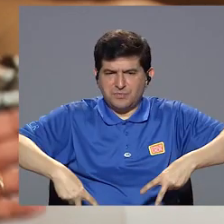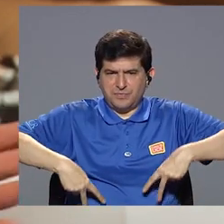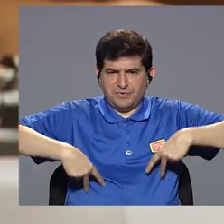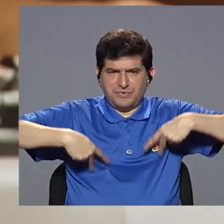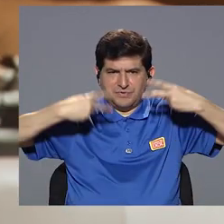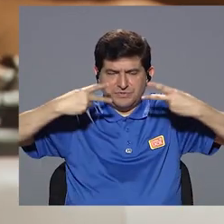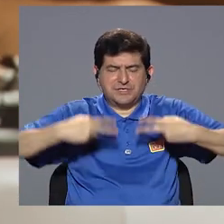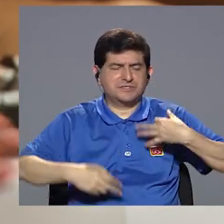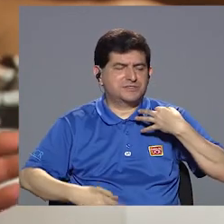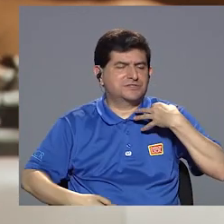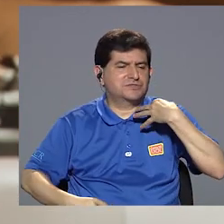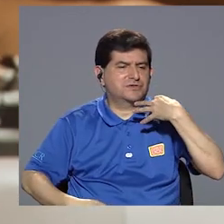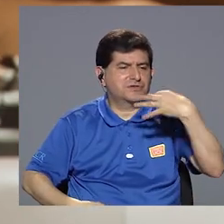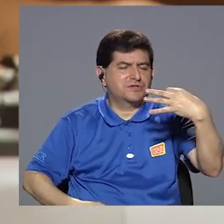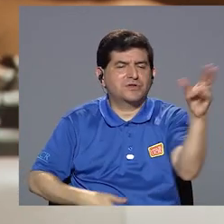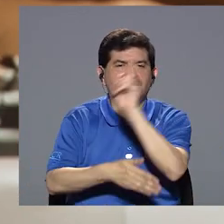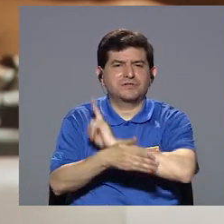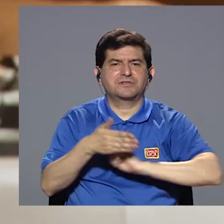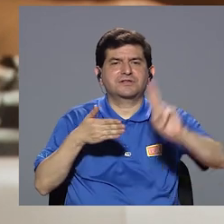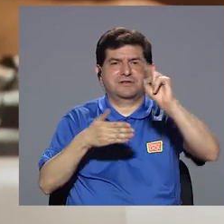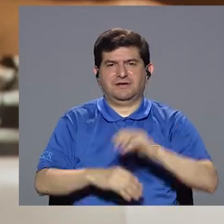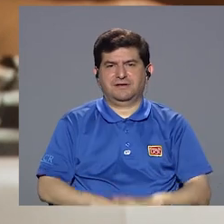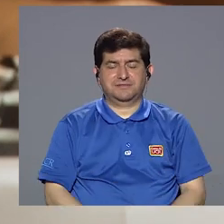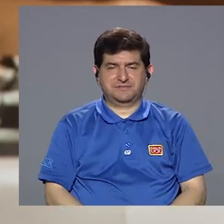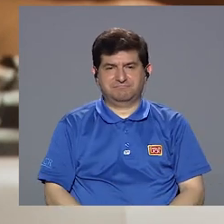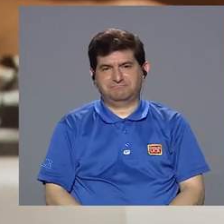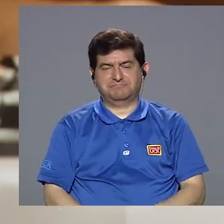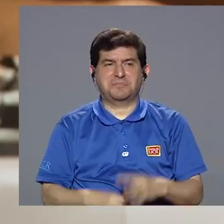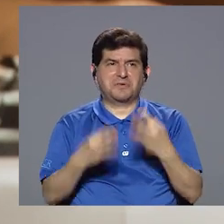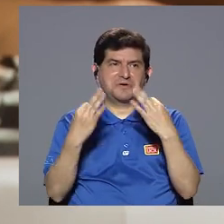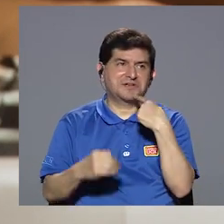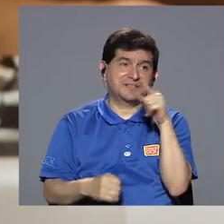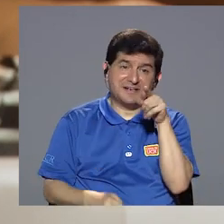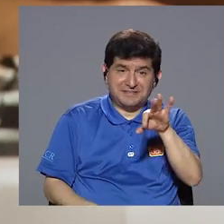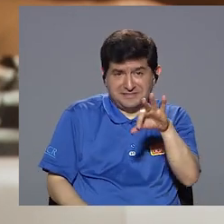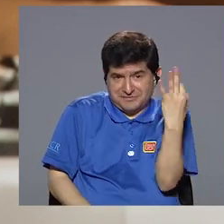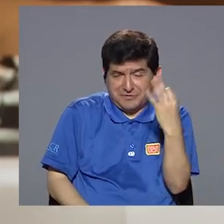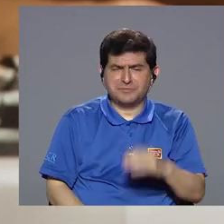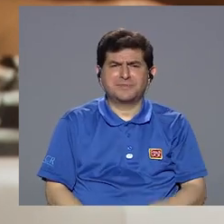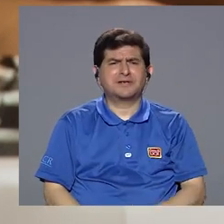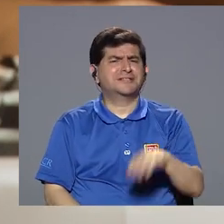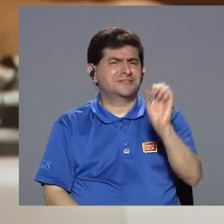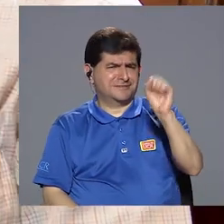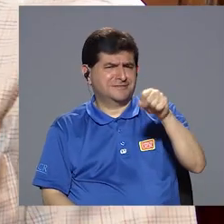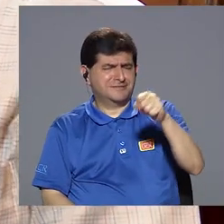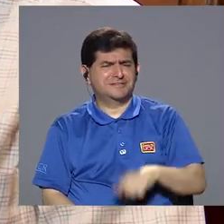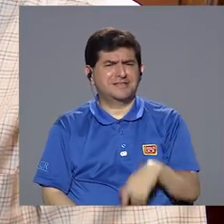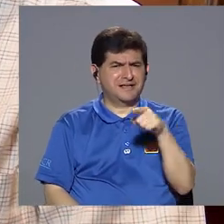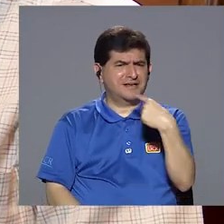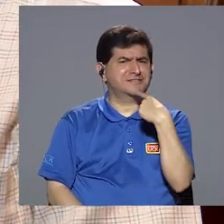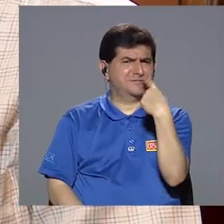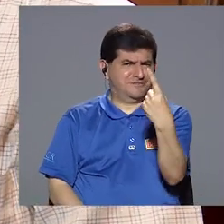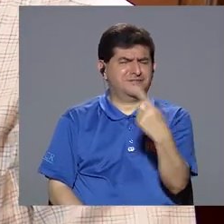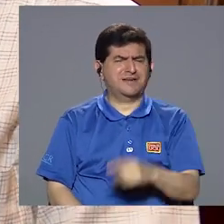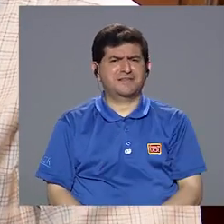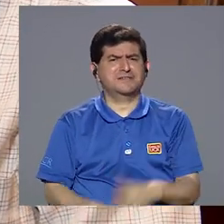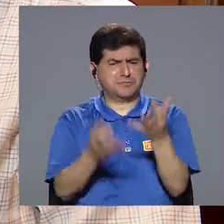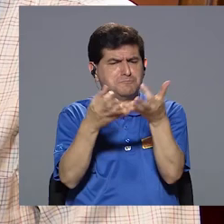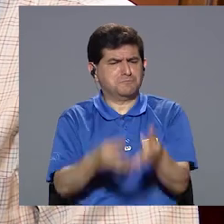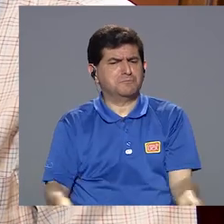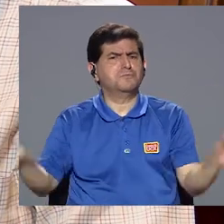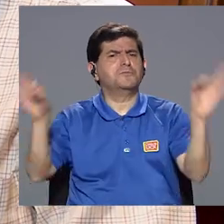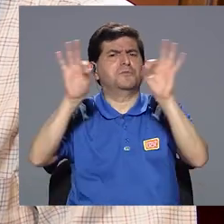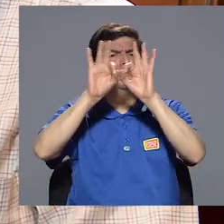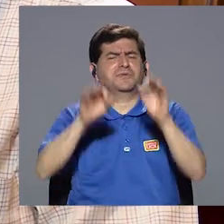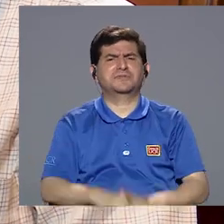de la vida cotidiana universitaria por decirlo de esa manera si ese ese punto que